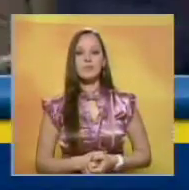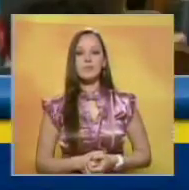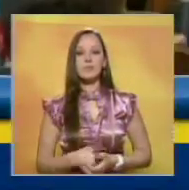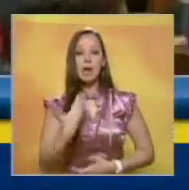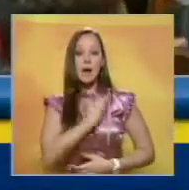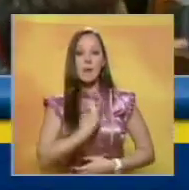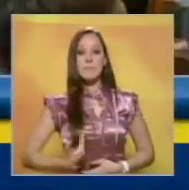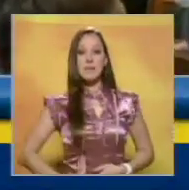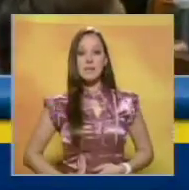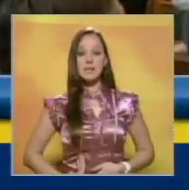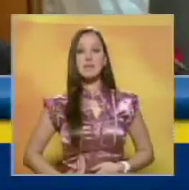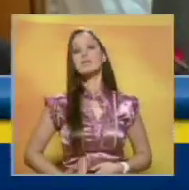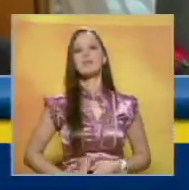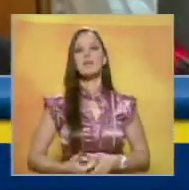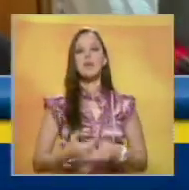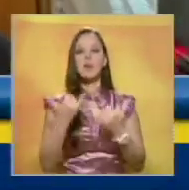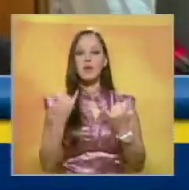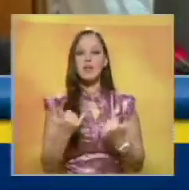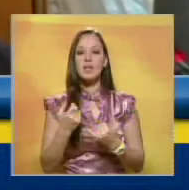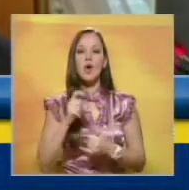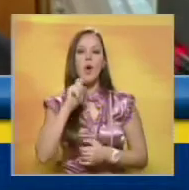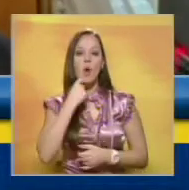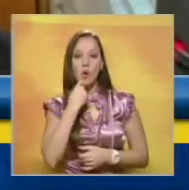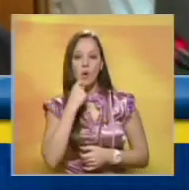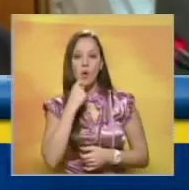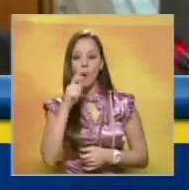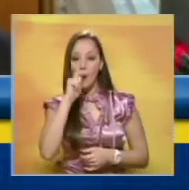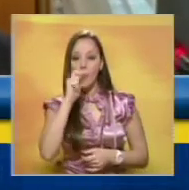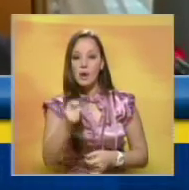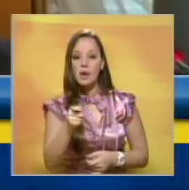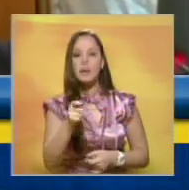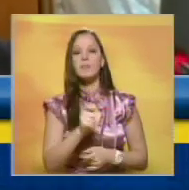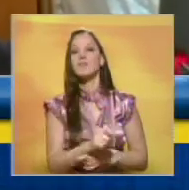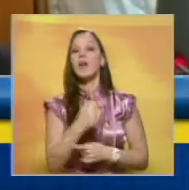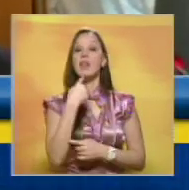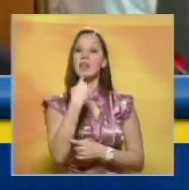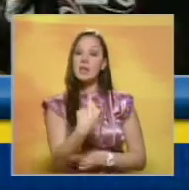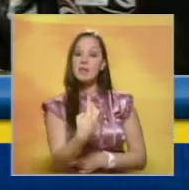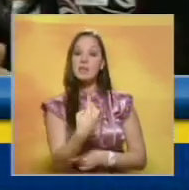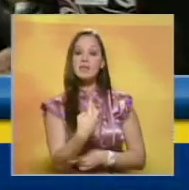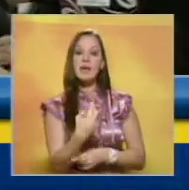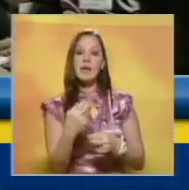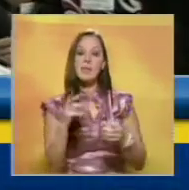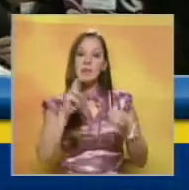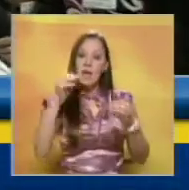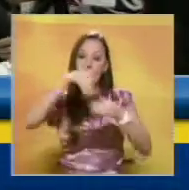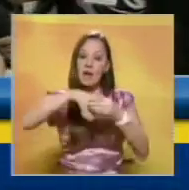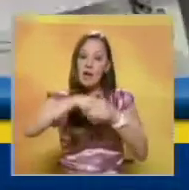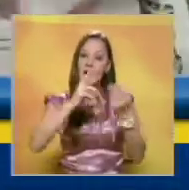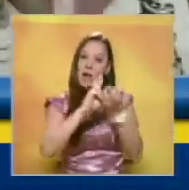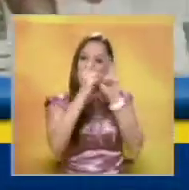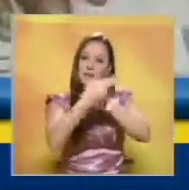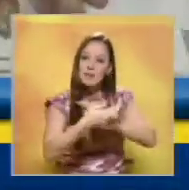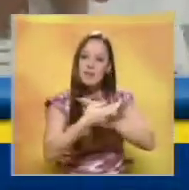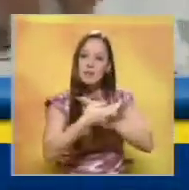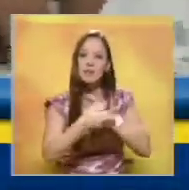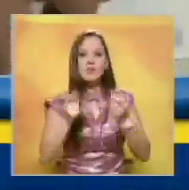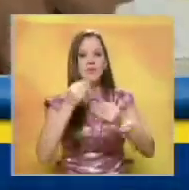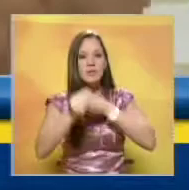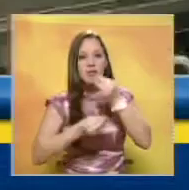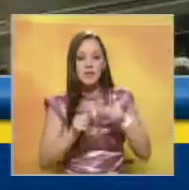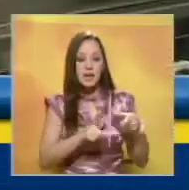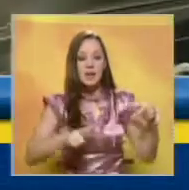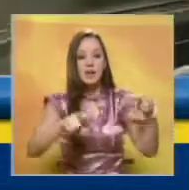El presidente interino de Ucrania, Alexander Turchinov, indicó que el referendo separatista celebrado en las regiones de